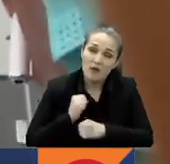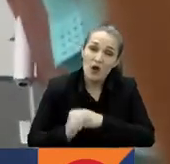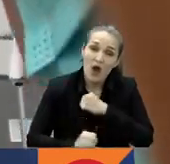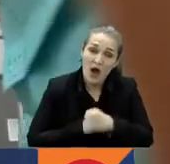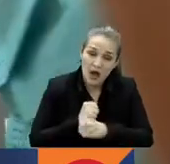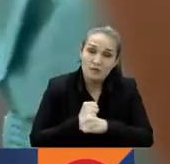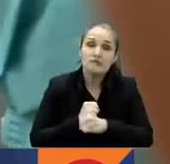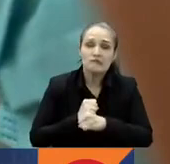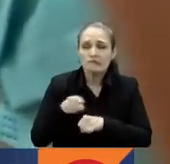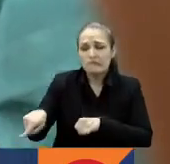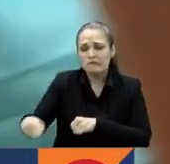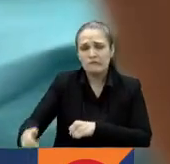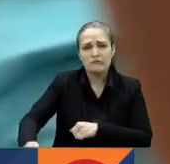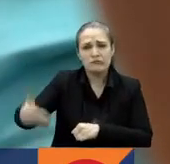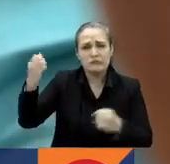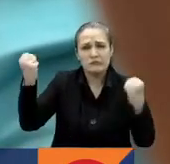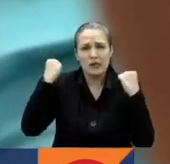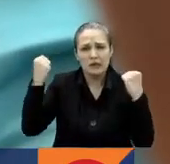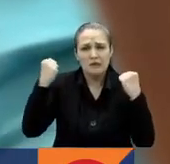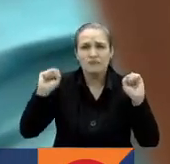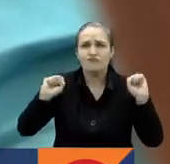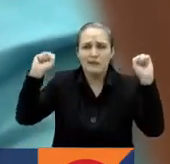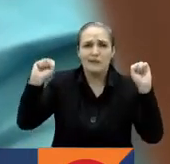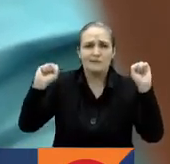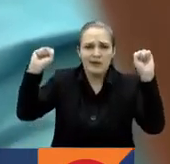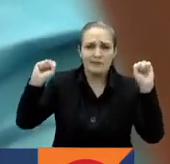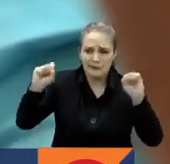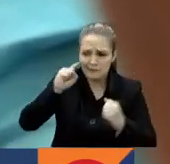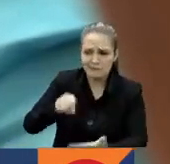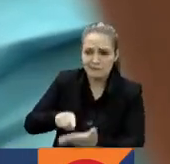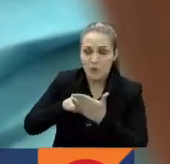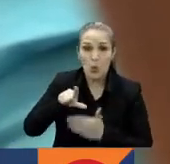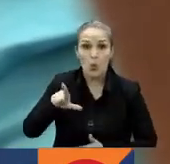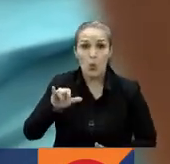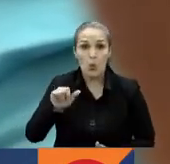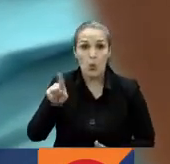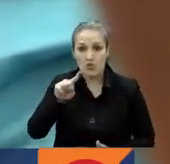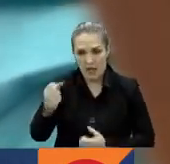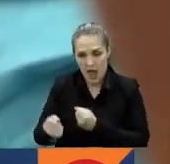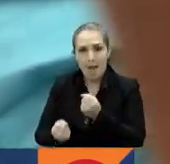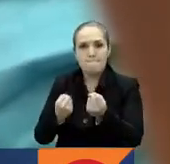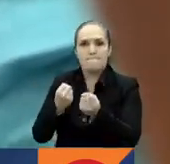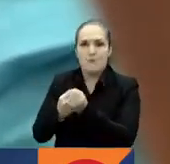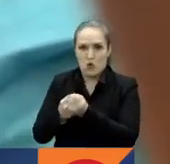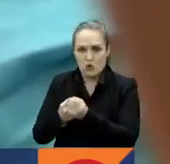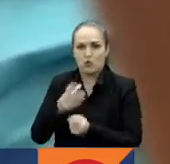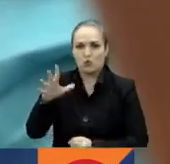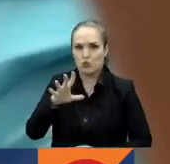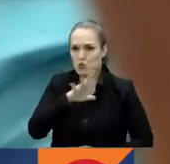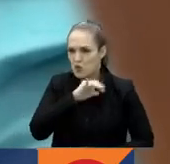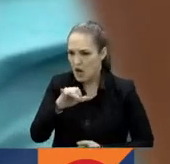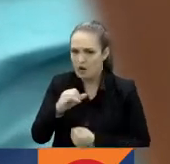jovencito viene trabajando ya en su región. Se tiene el apoyo de la regional, sí,